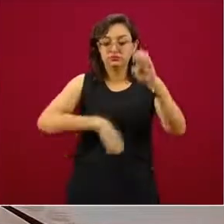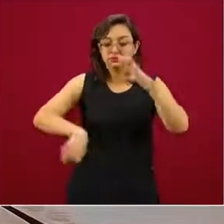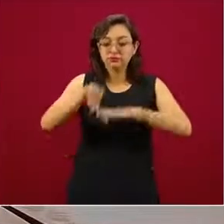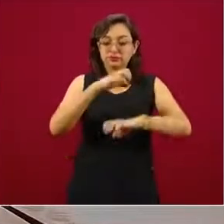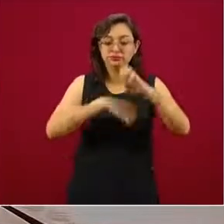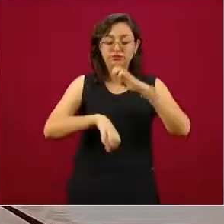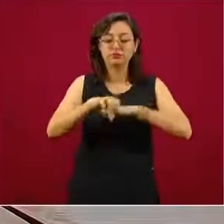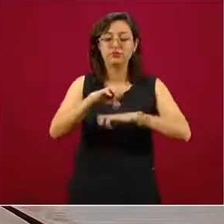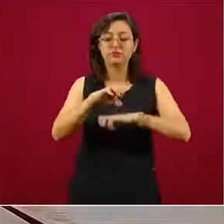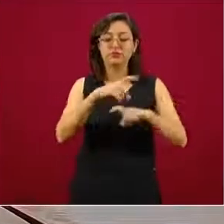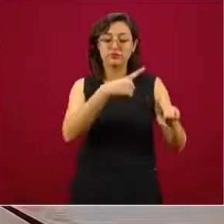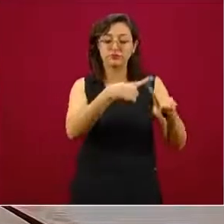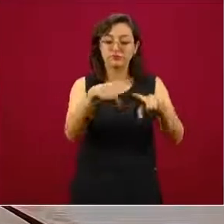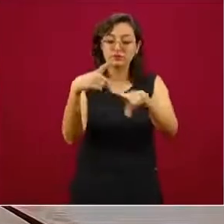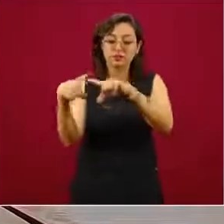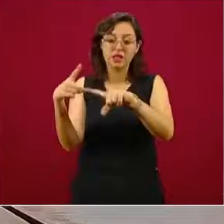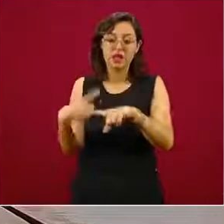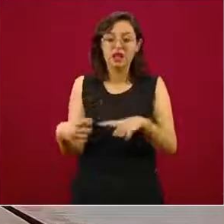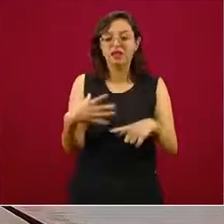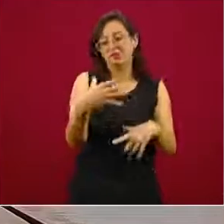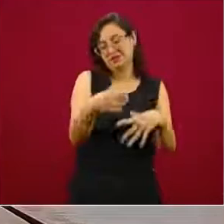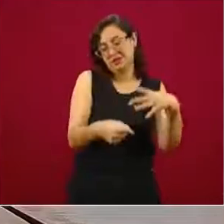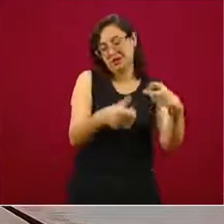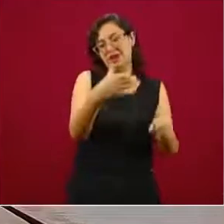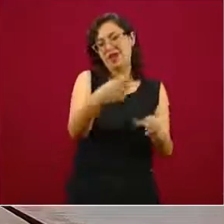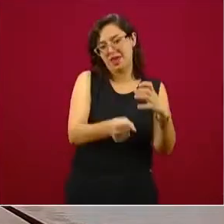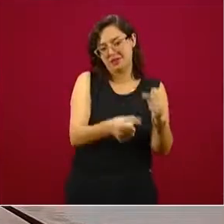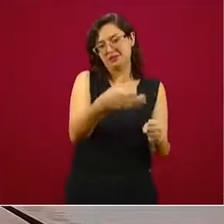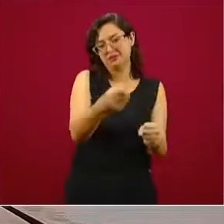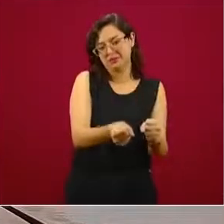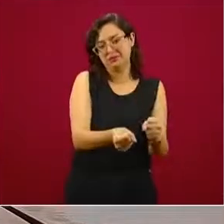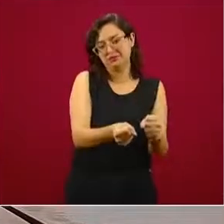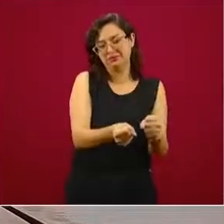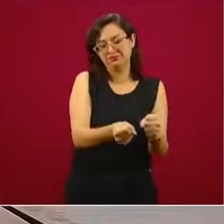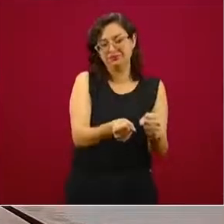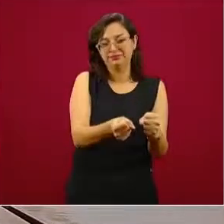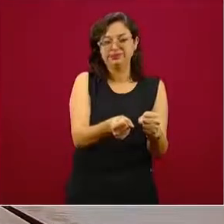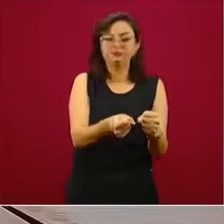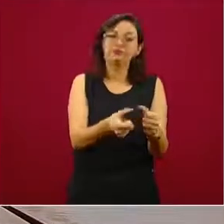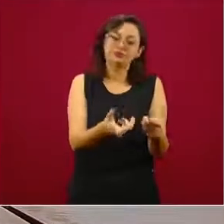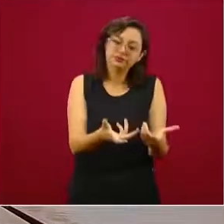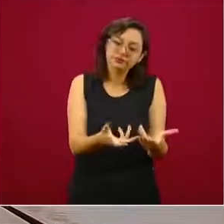productoras de leche, de los que se llaman